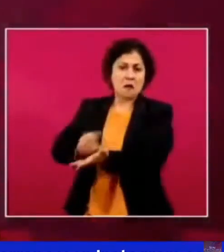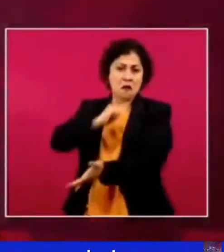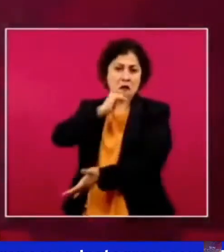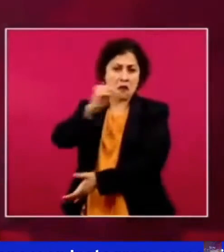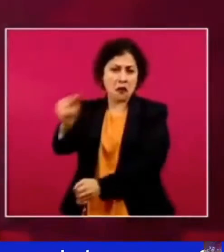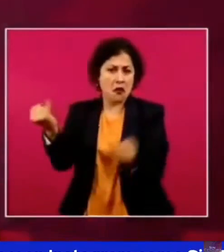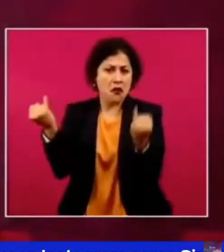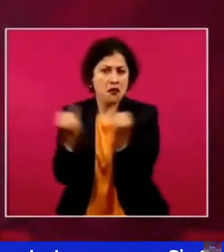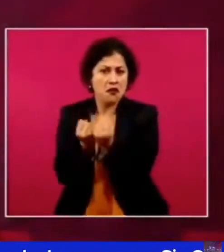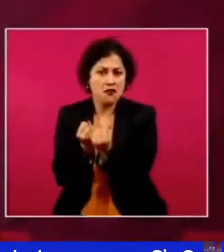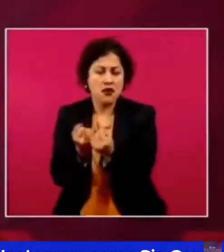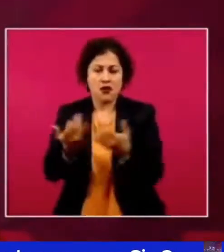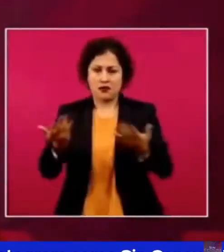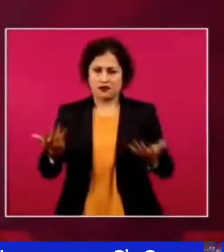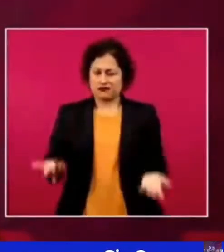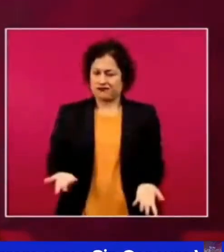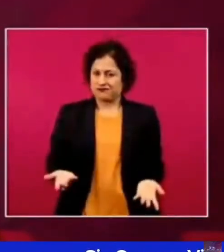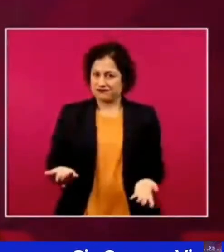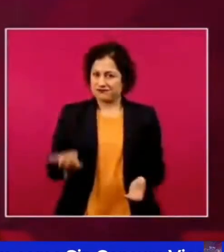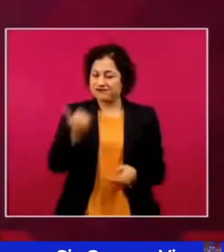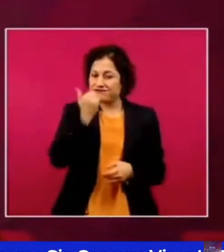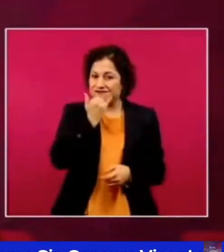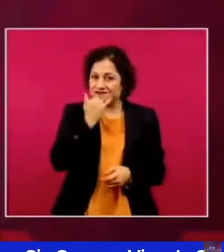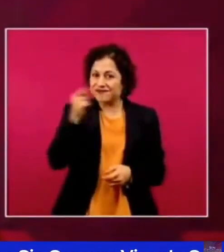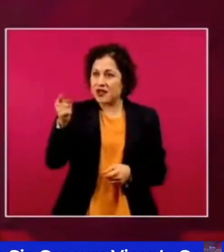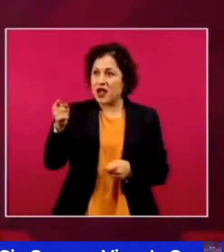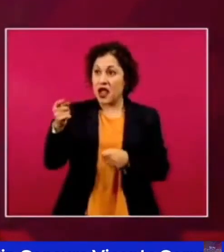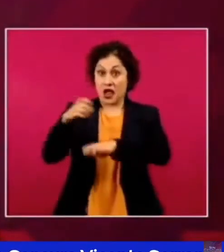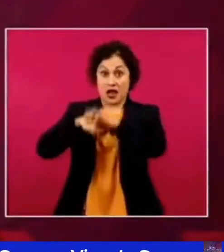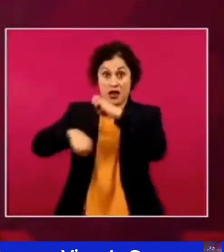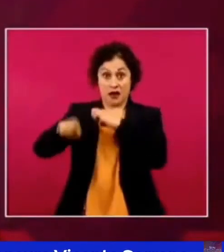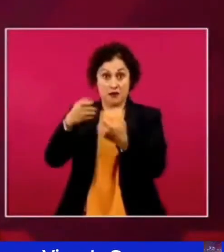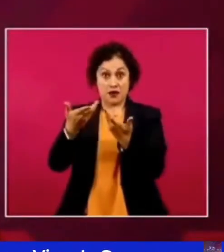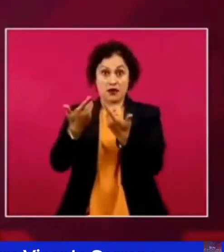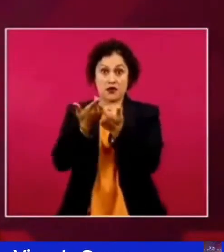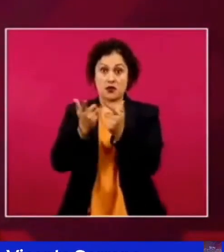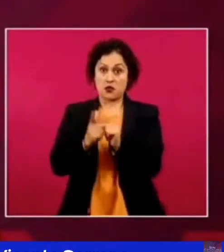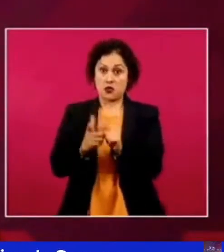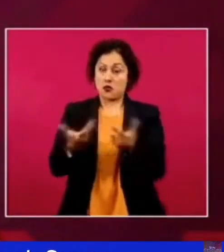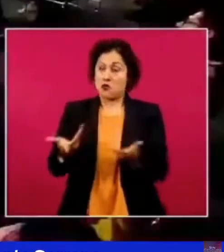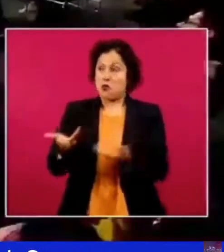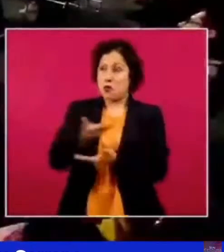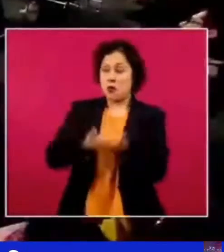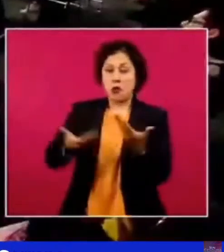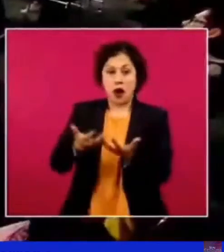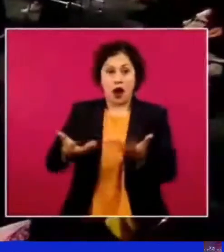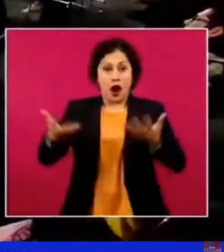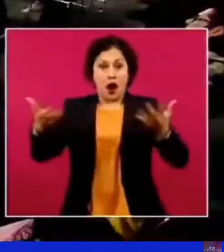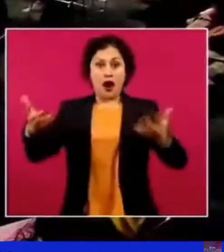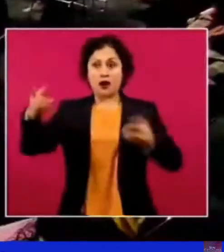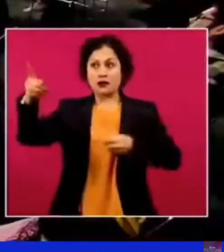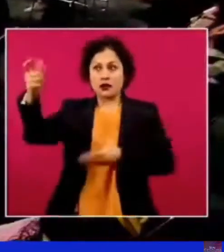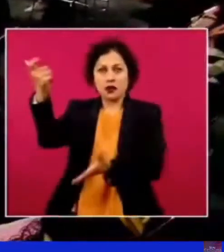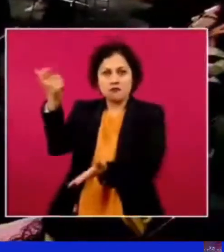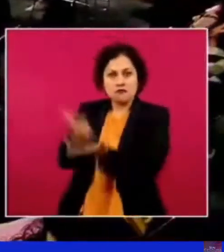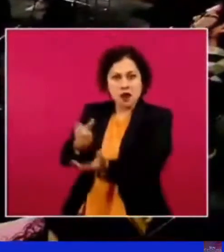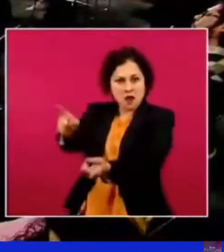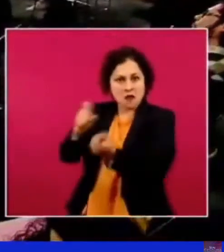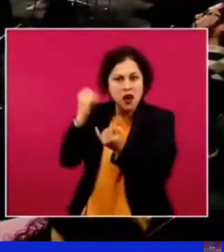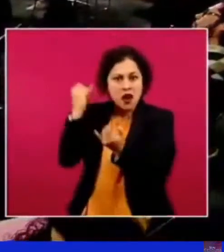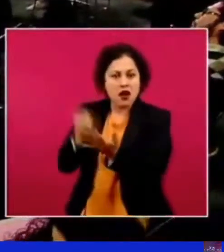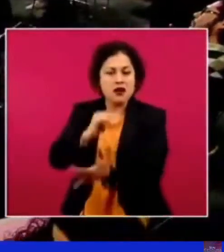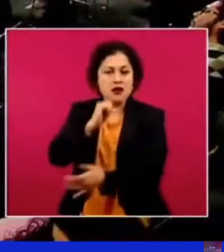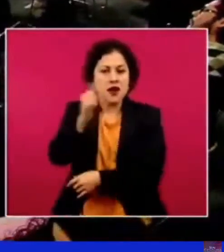banqueros, las grandes corporaciones. Esa era la defraudación fiscal